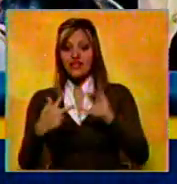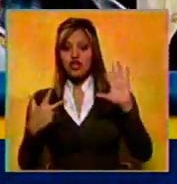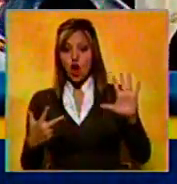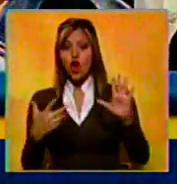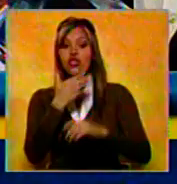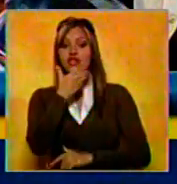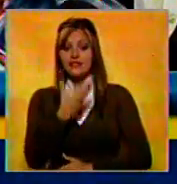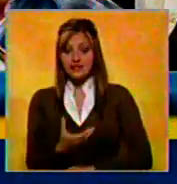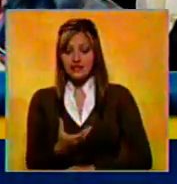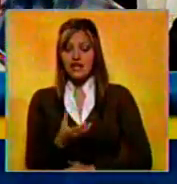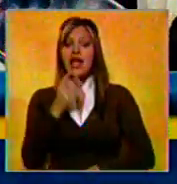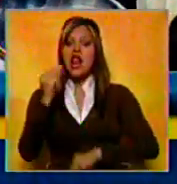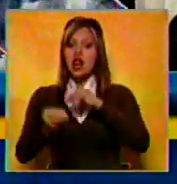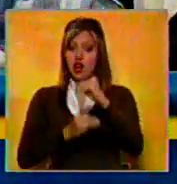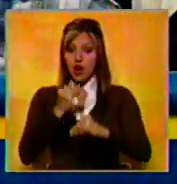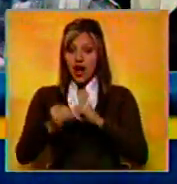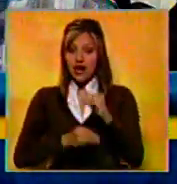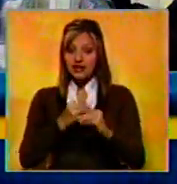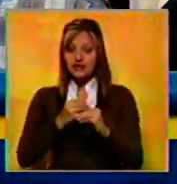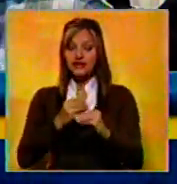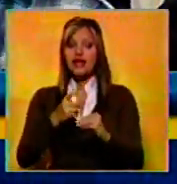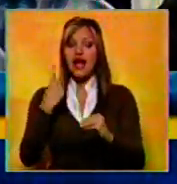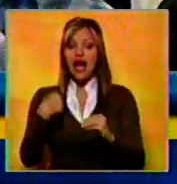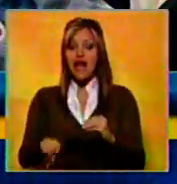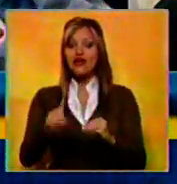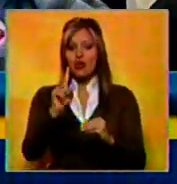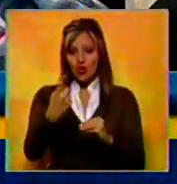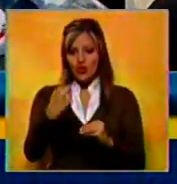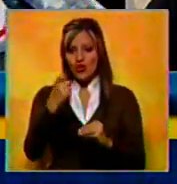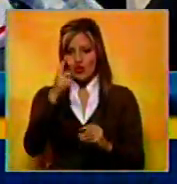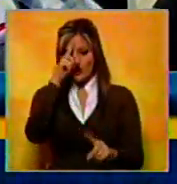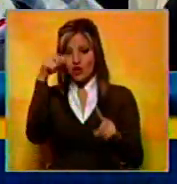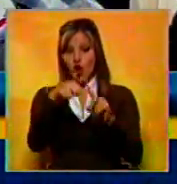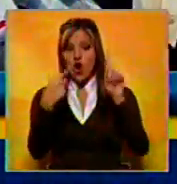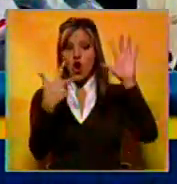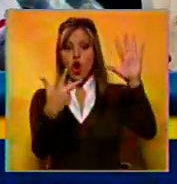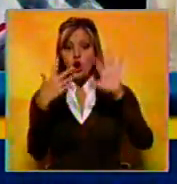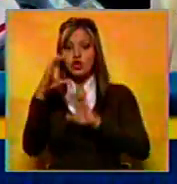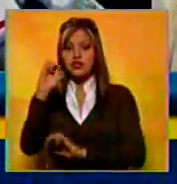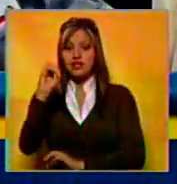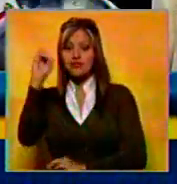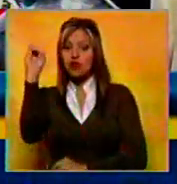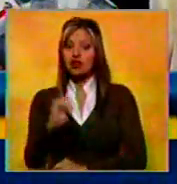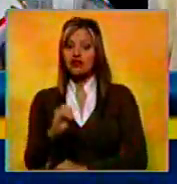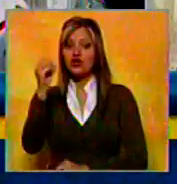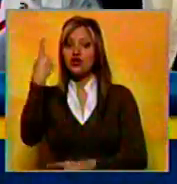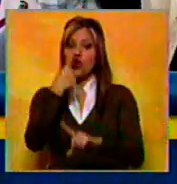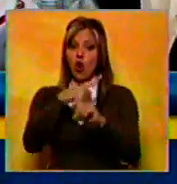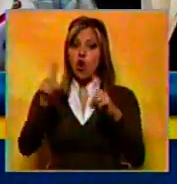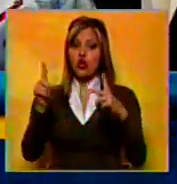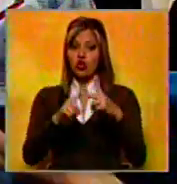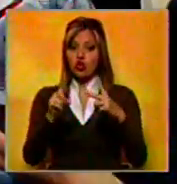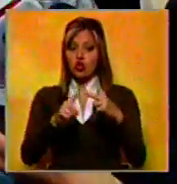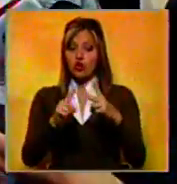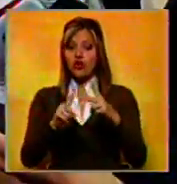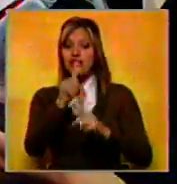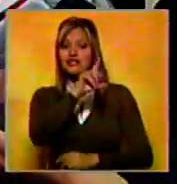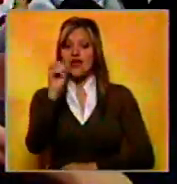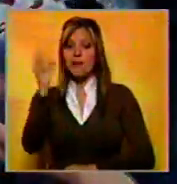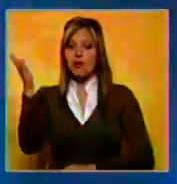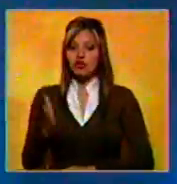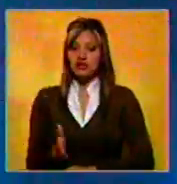diciembre y se ejecuta en uno de los dos casos el 80% Y en el otro caso el